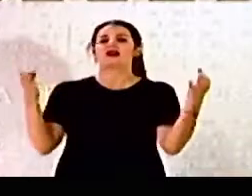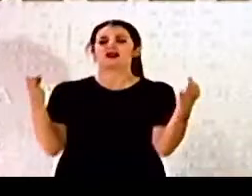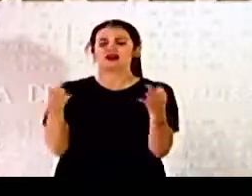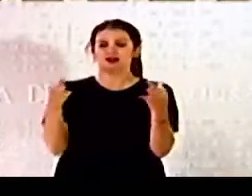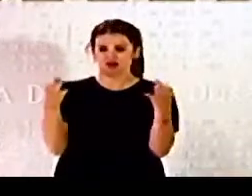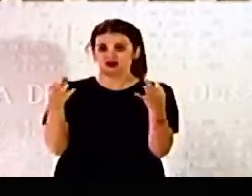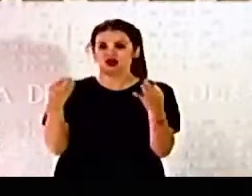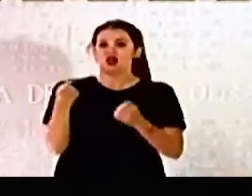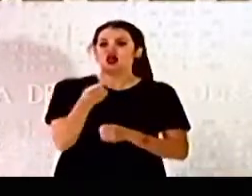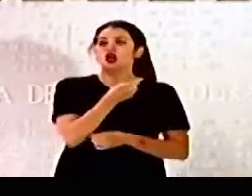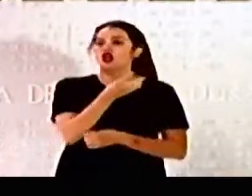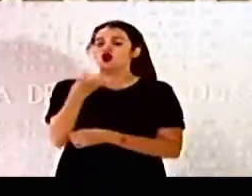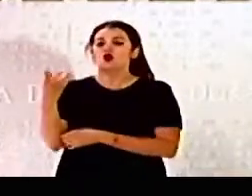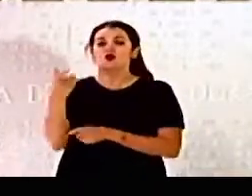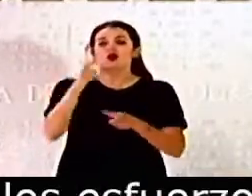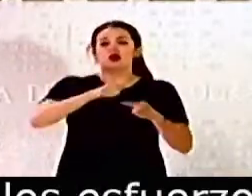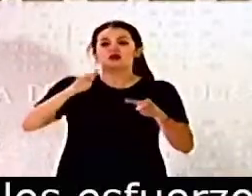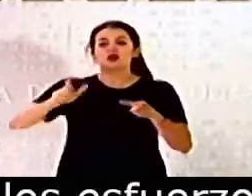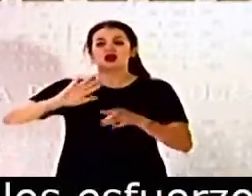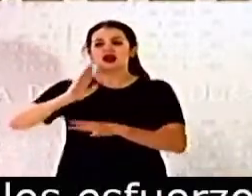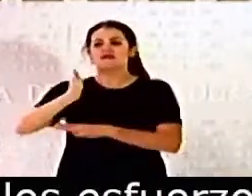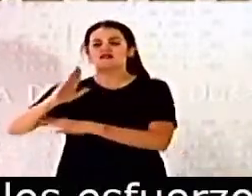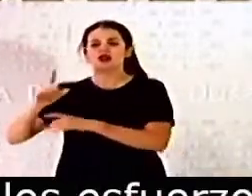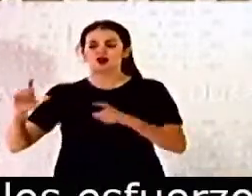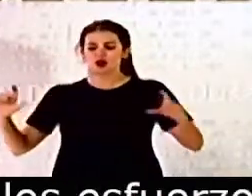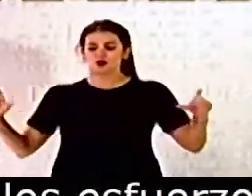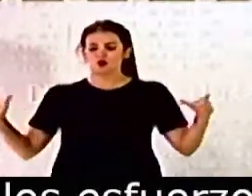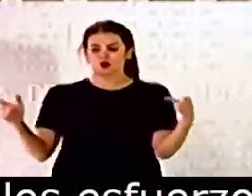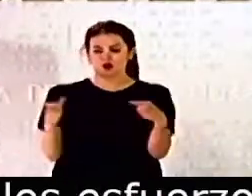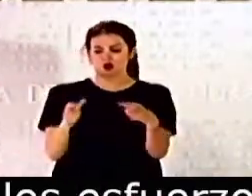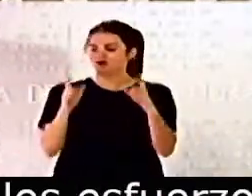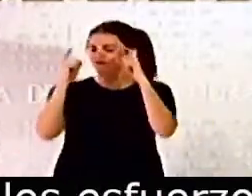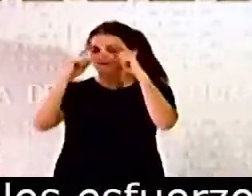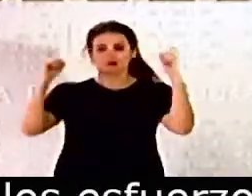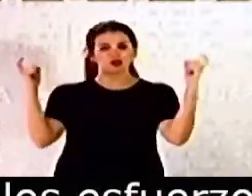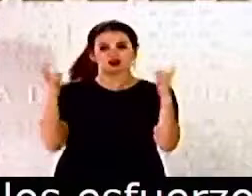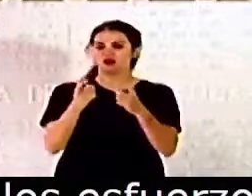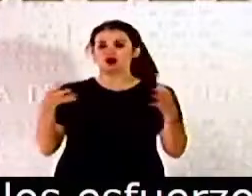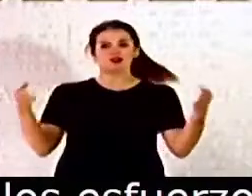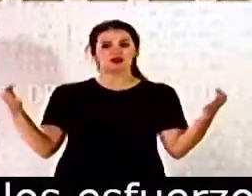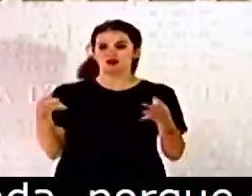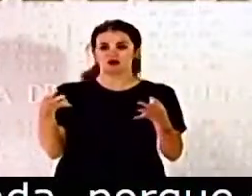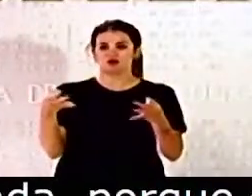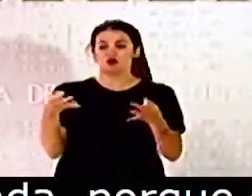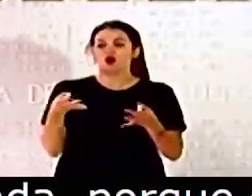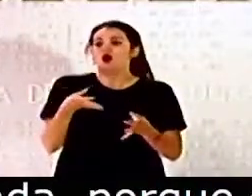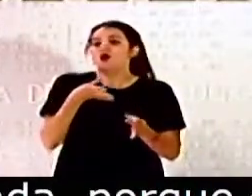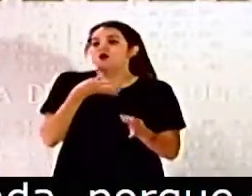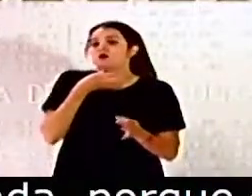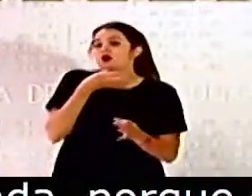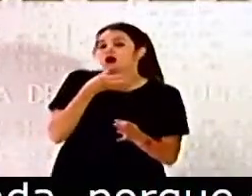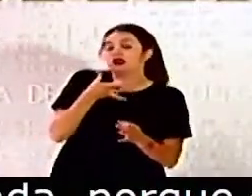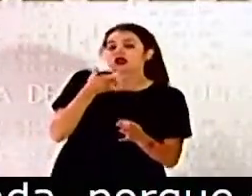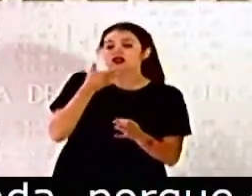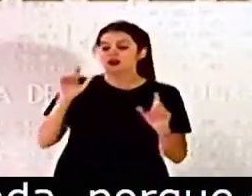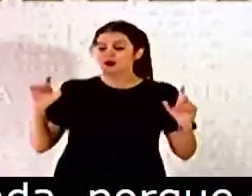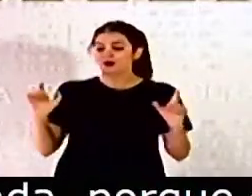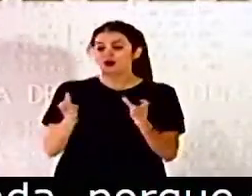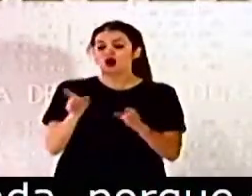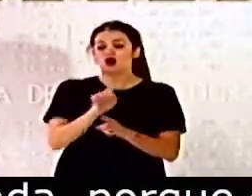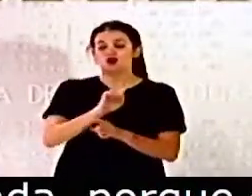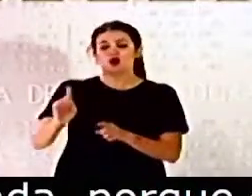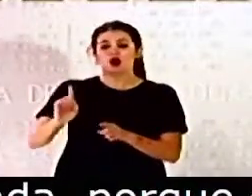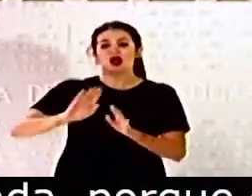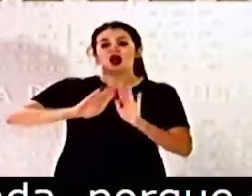cifras de incidencia acumulada, porque si no bajamos las cifras de incidencia acumulada, estas dos situaciones nos llevan a un riesgo muy